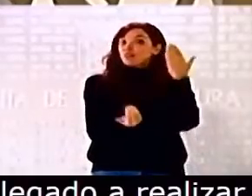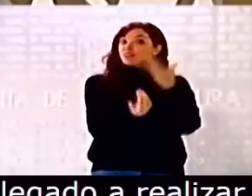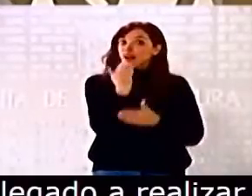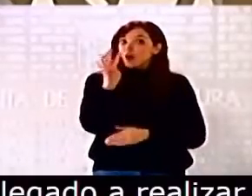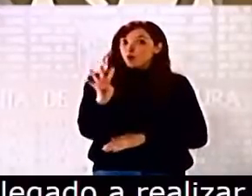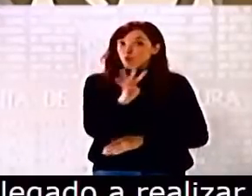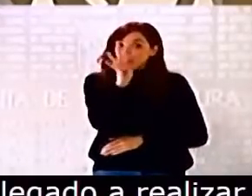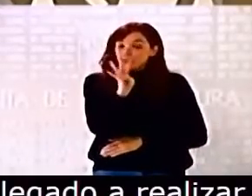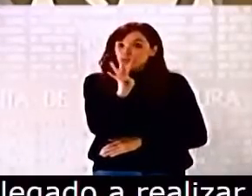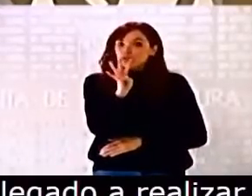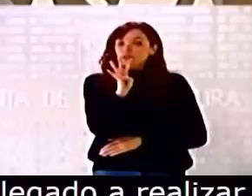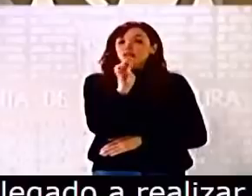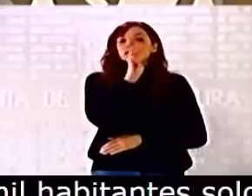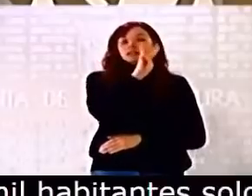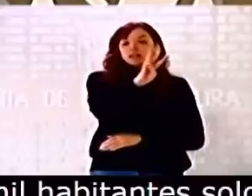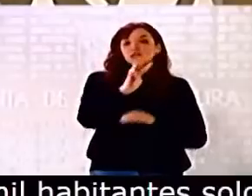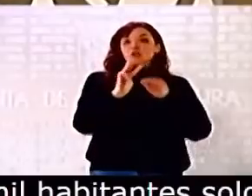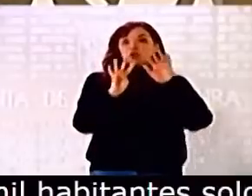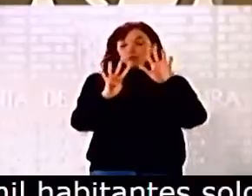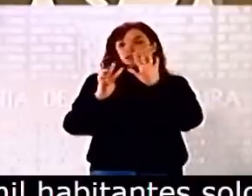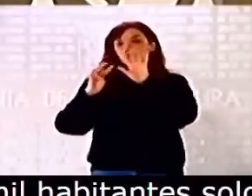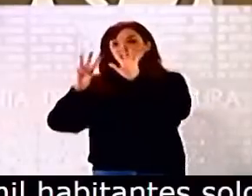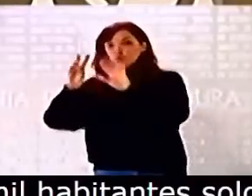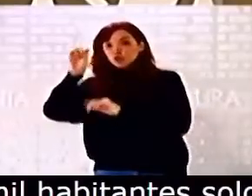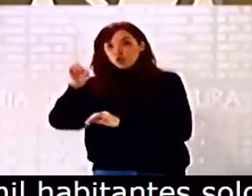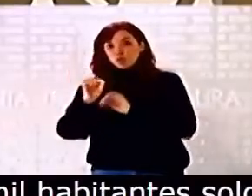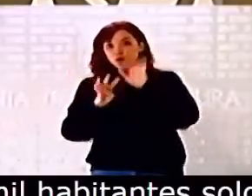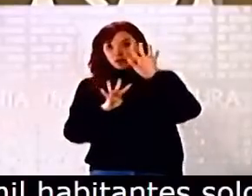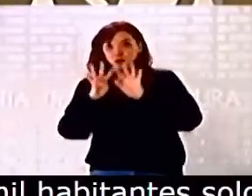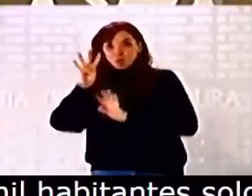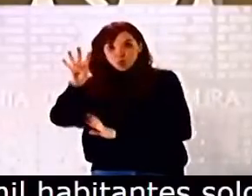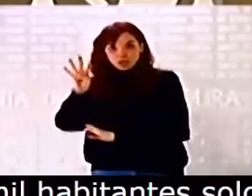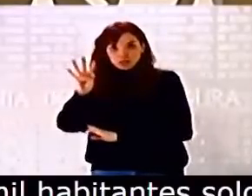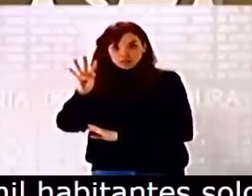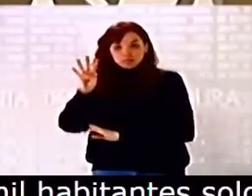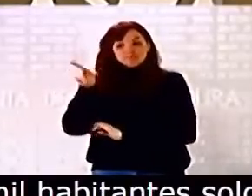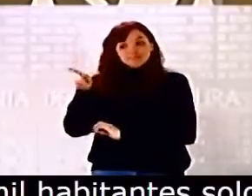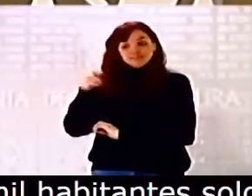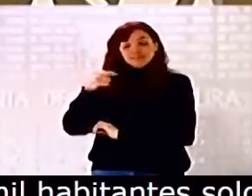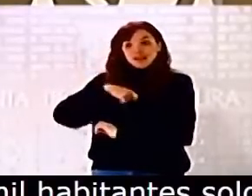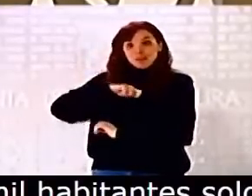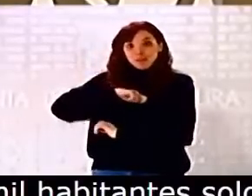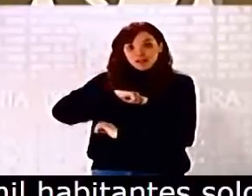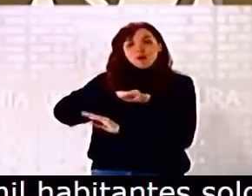de 398,24, por encima de la media del país, que está en